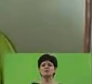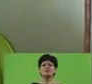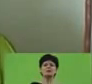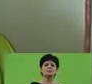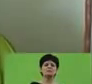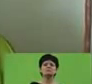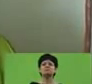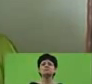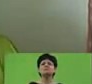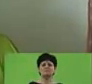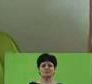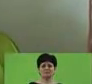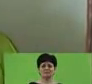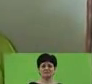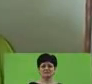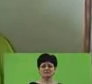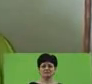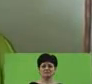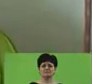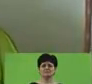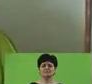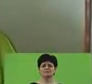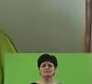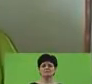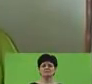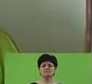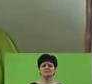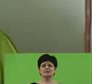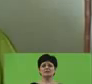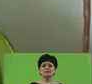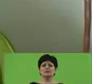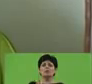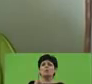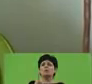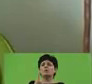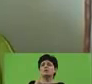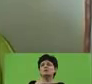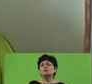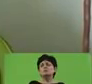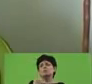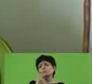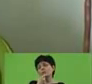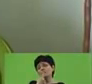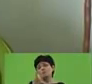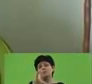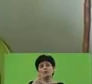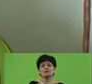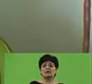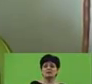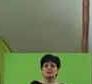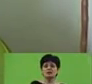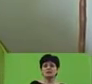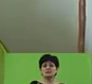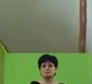a las personas que tienen diversidad funcional. Y una de las cosas que hago a veces son talleres de sensualidad,